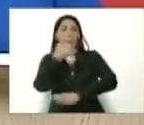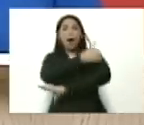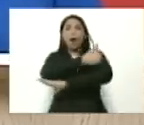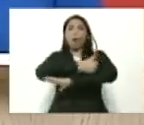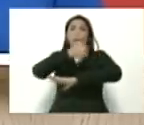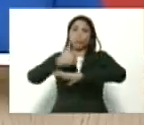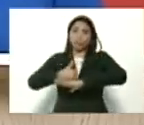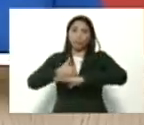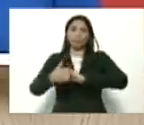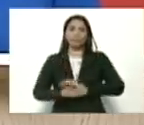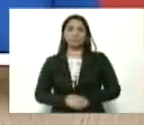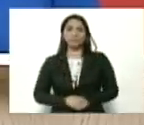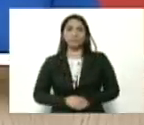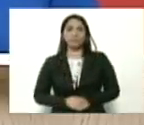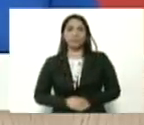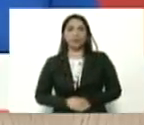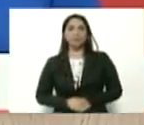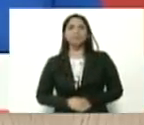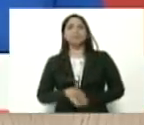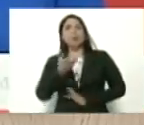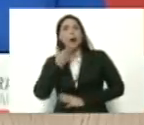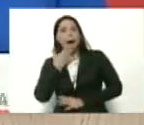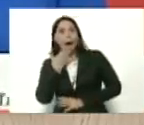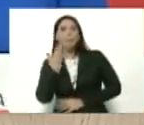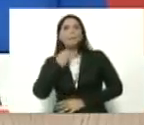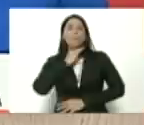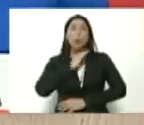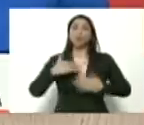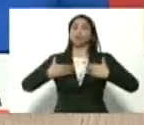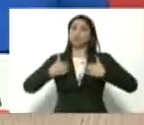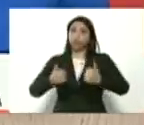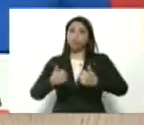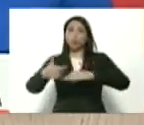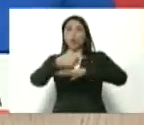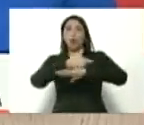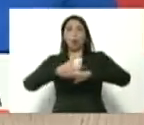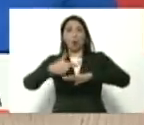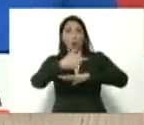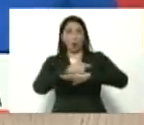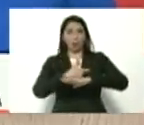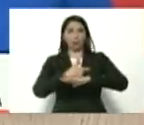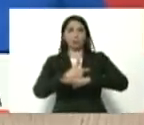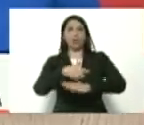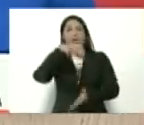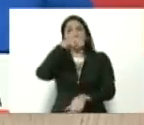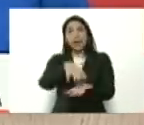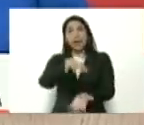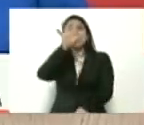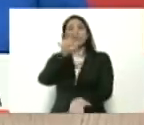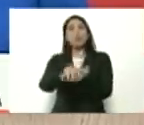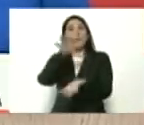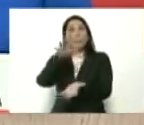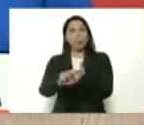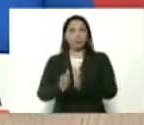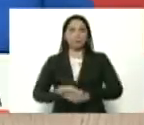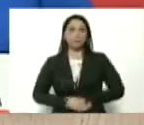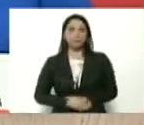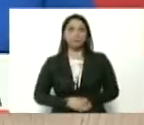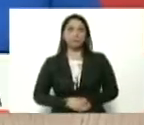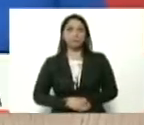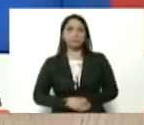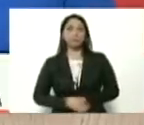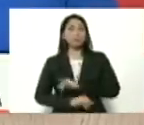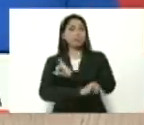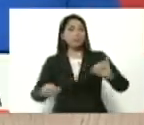autoridades de epidemiología y de salud de la gobernación del Estado Nueva Esparta